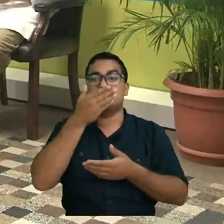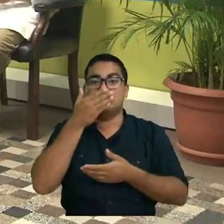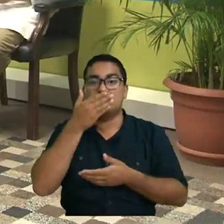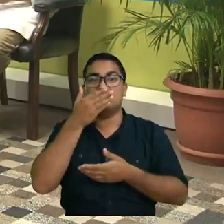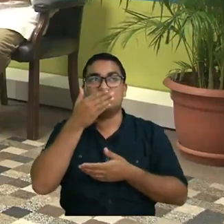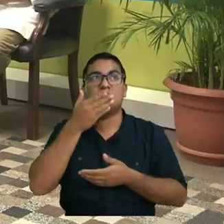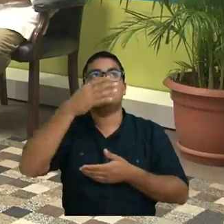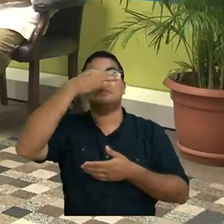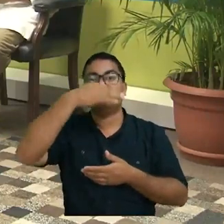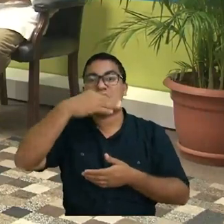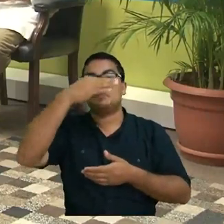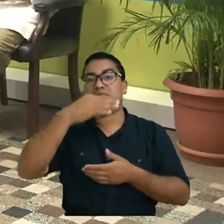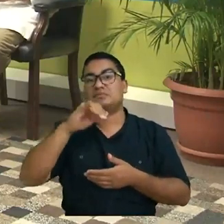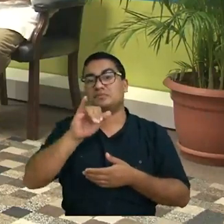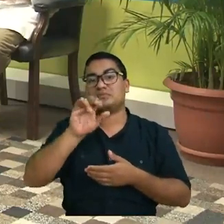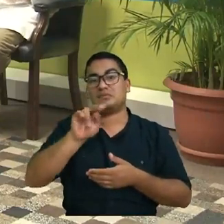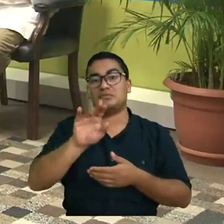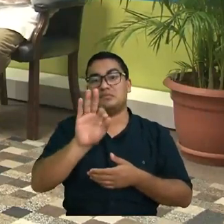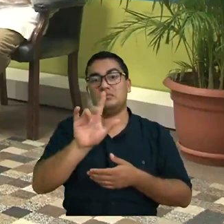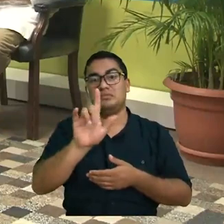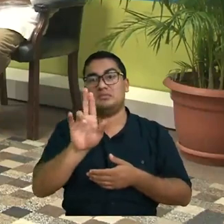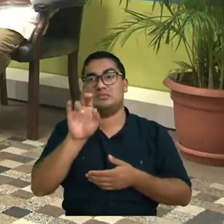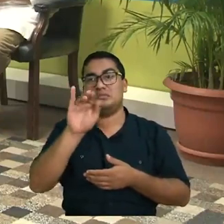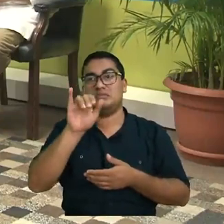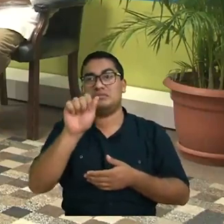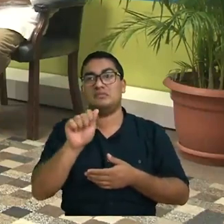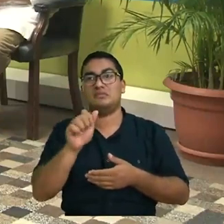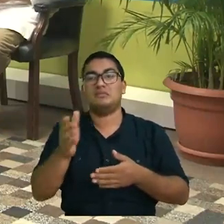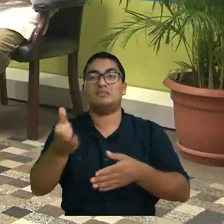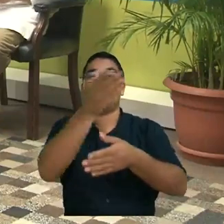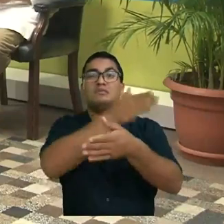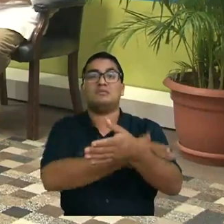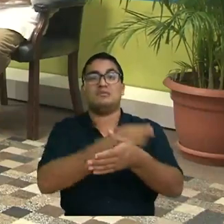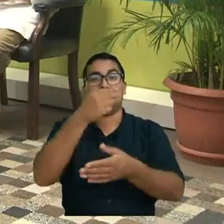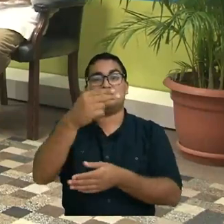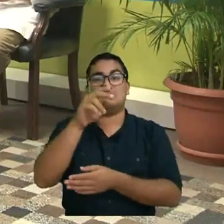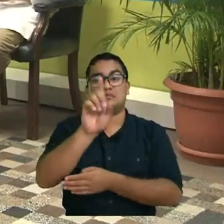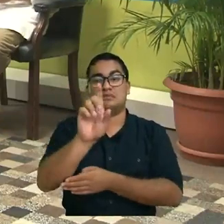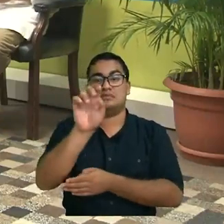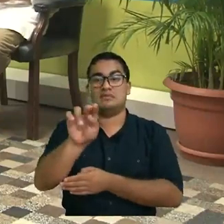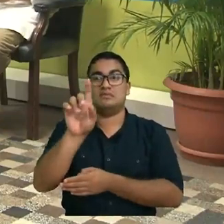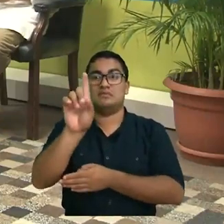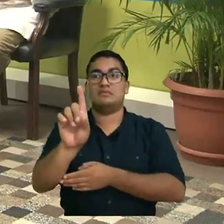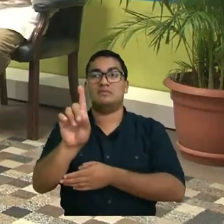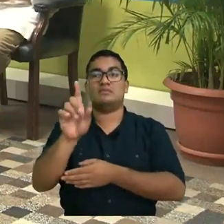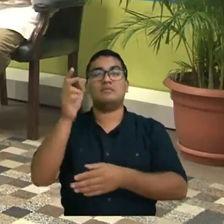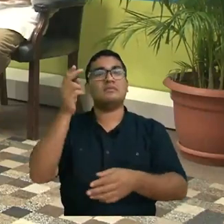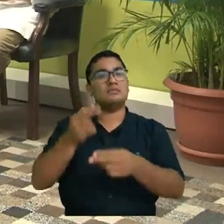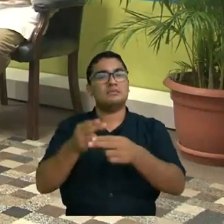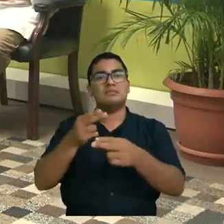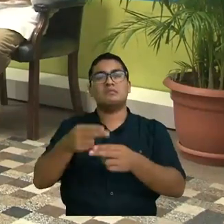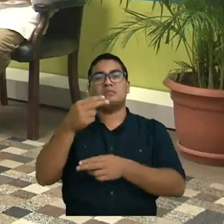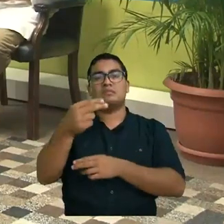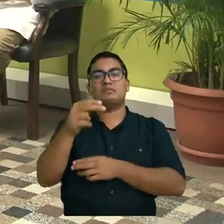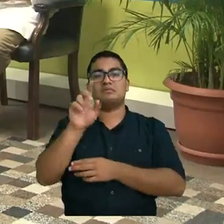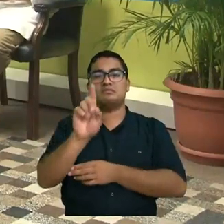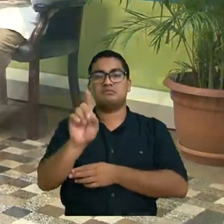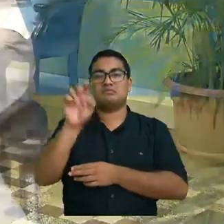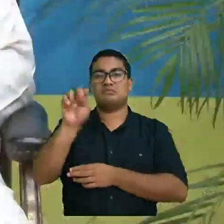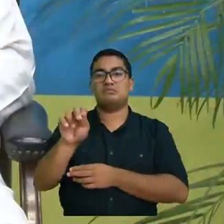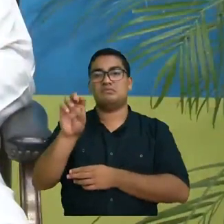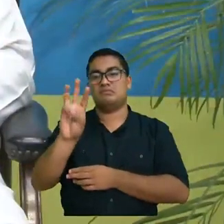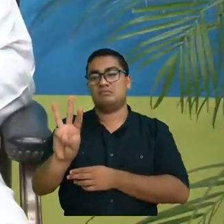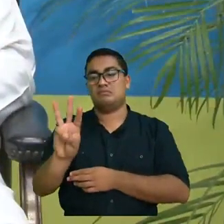donde el más conocido fue el H1N1, pero existen otros, el H1N3, el